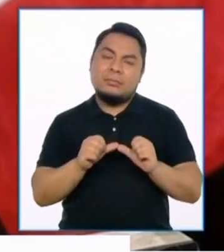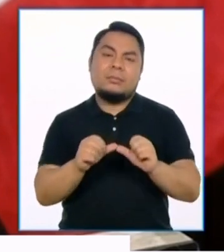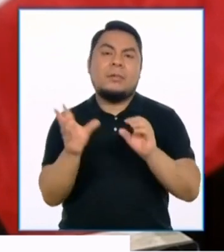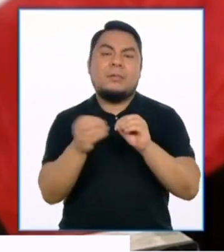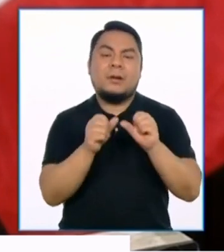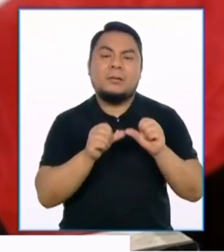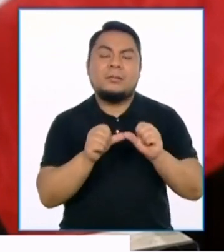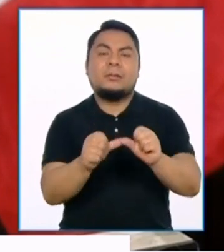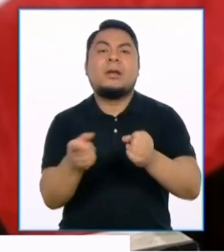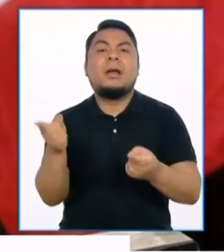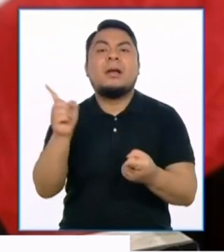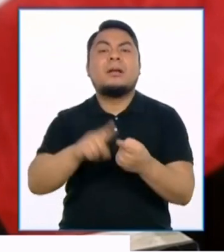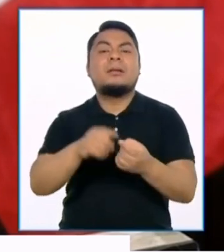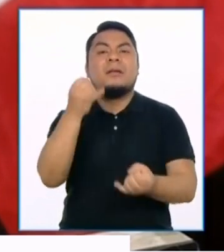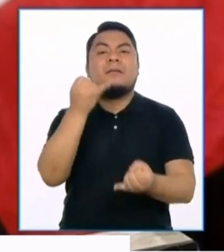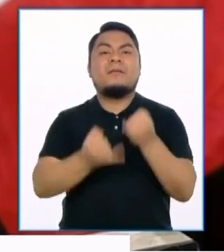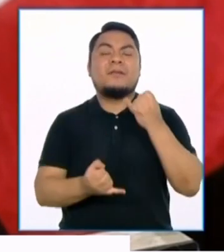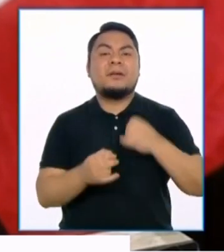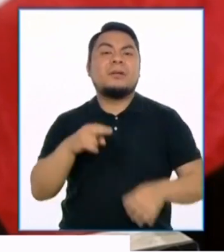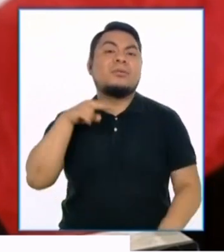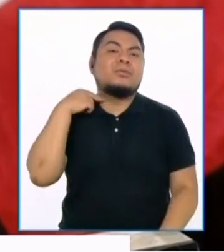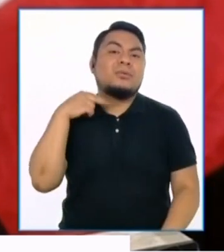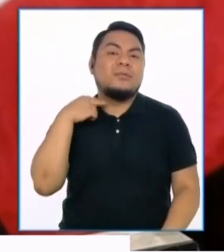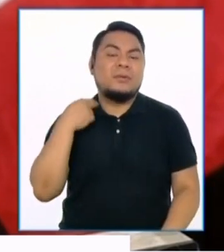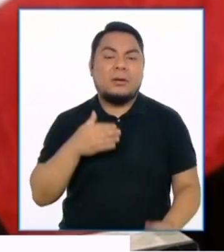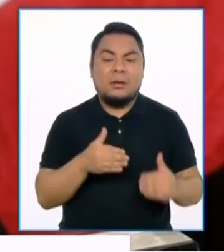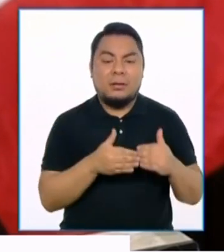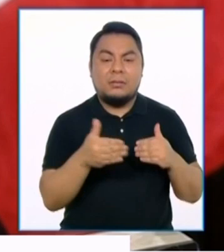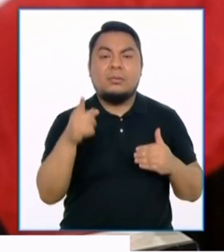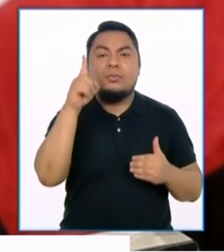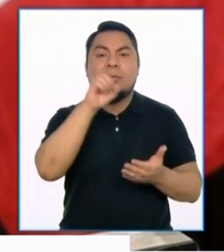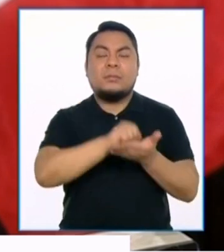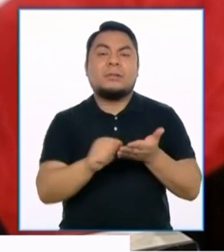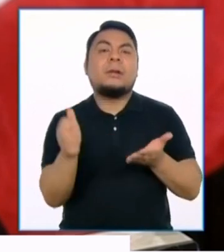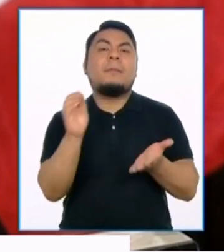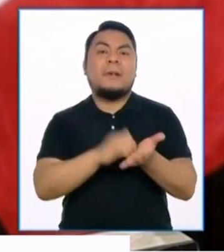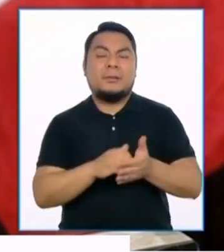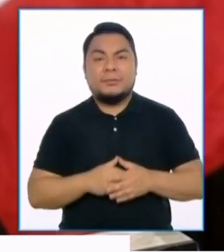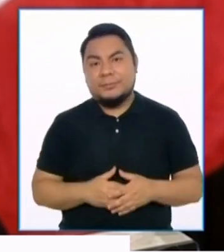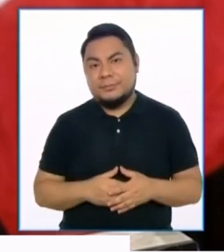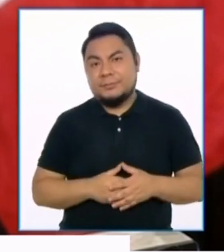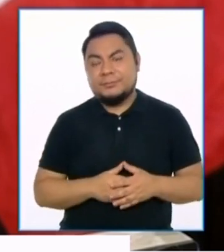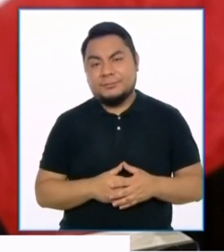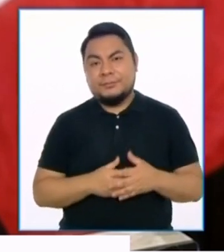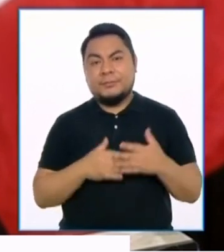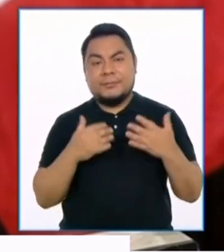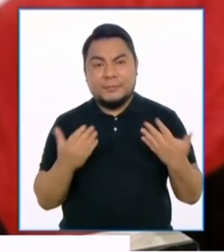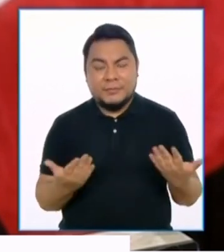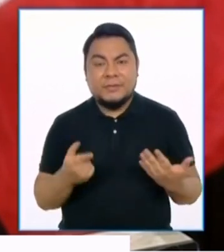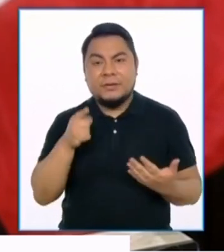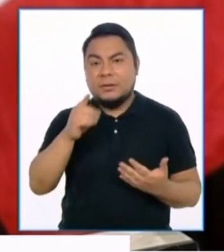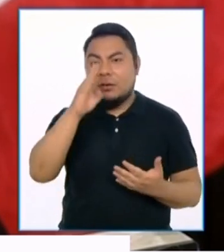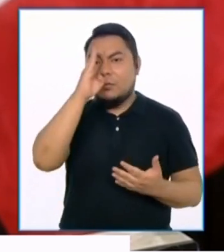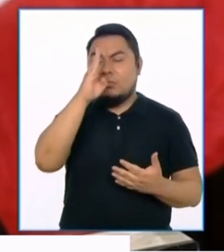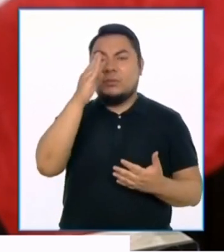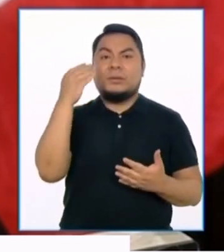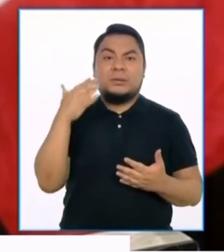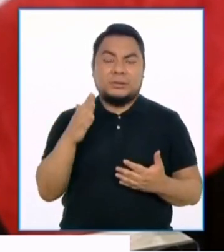prorrogando hasta fines del mes de noviembre. Estamos prorrogando un mes más con las